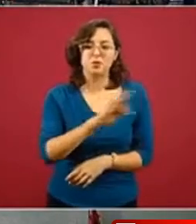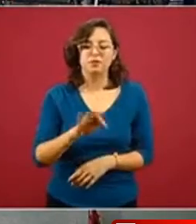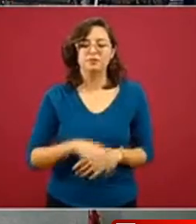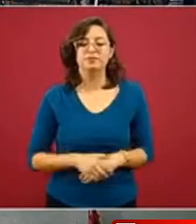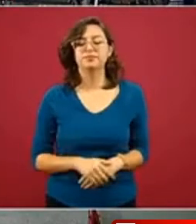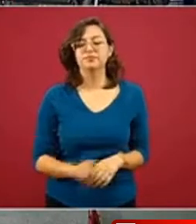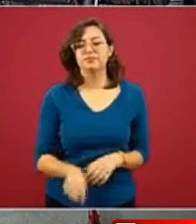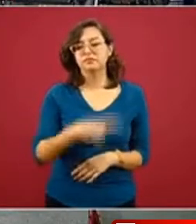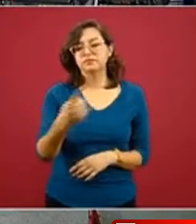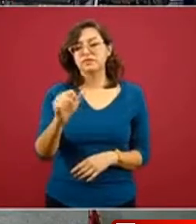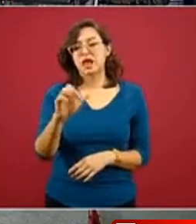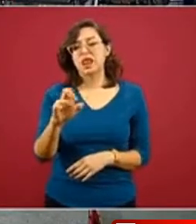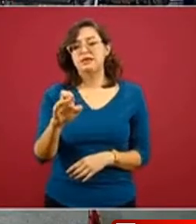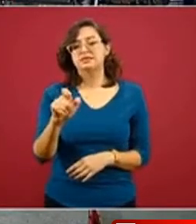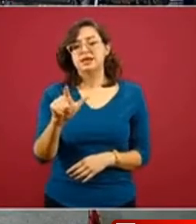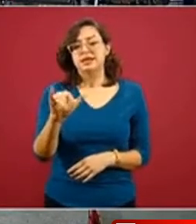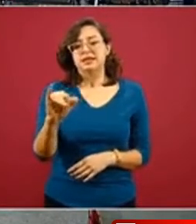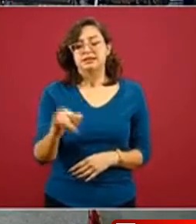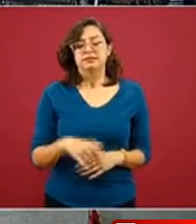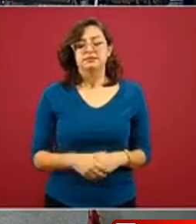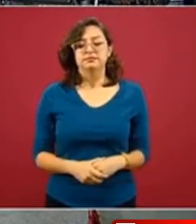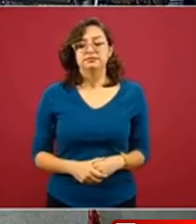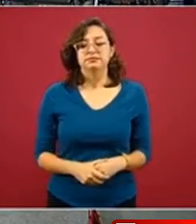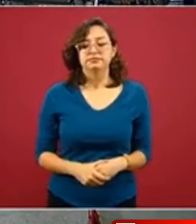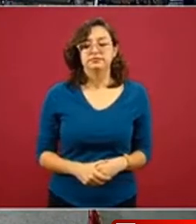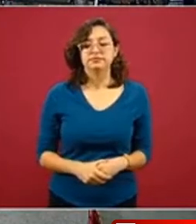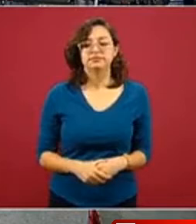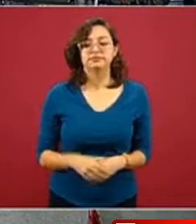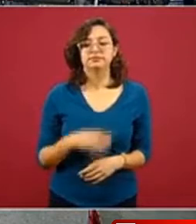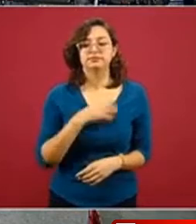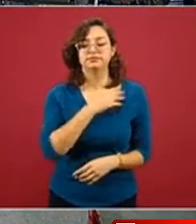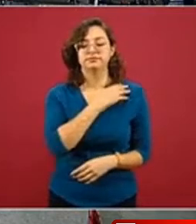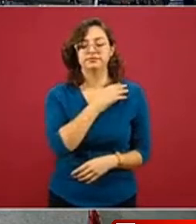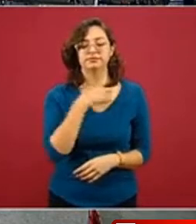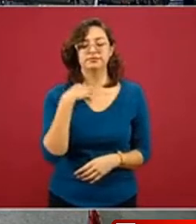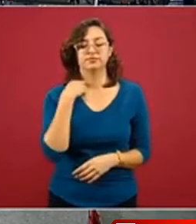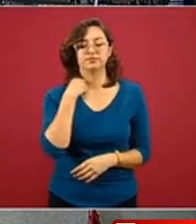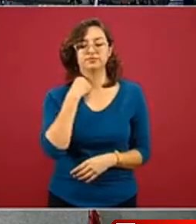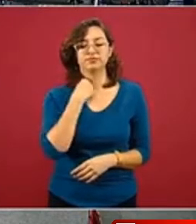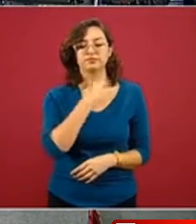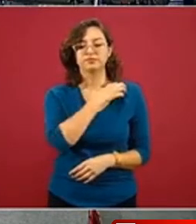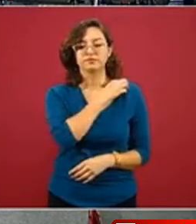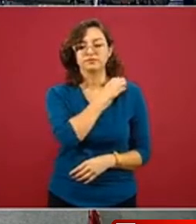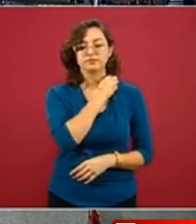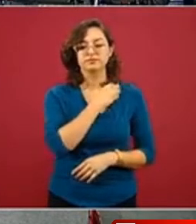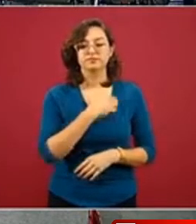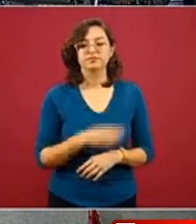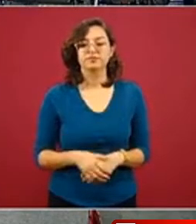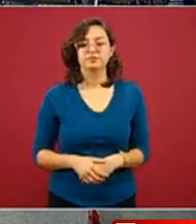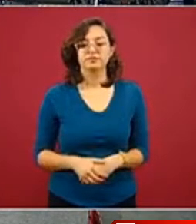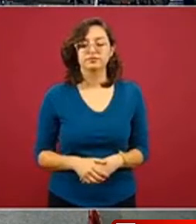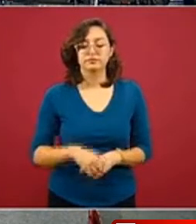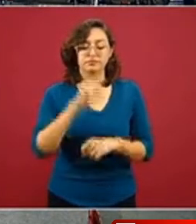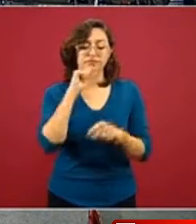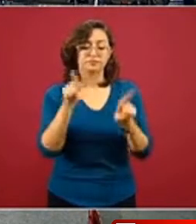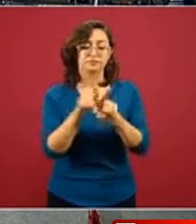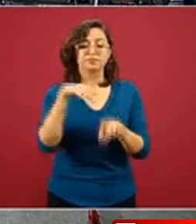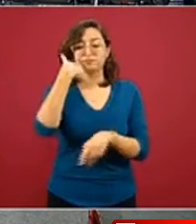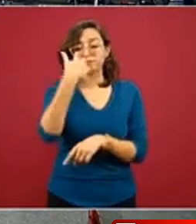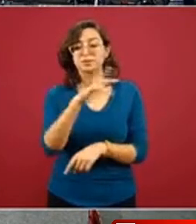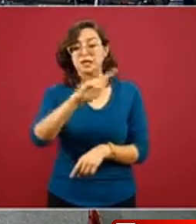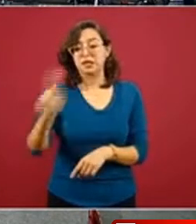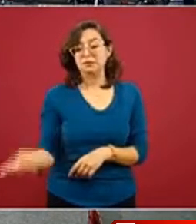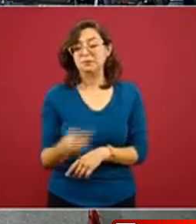Aranday, Canal 11, por favor. Gracias. Preguntarles también, los expertos ya